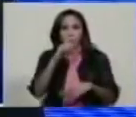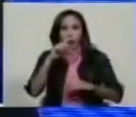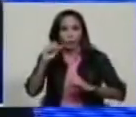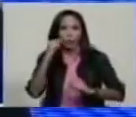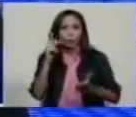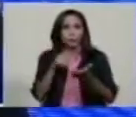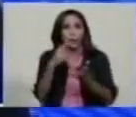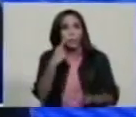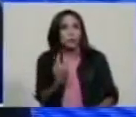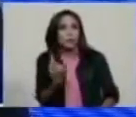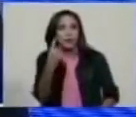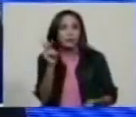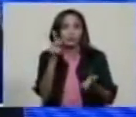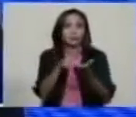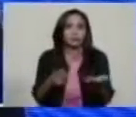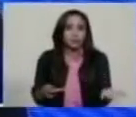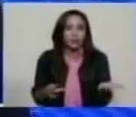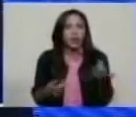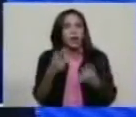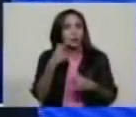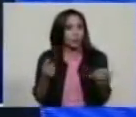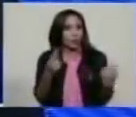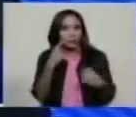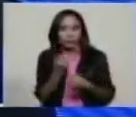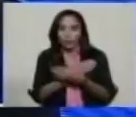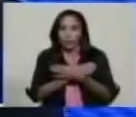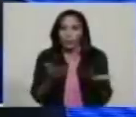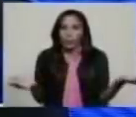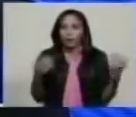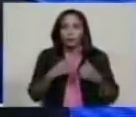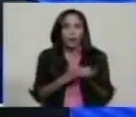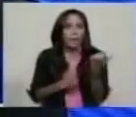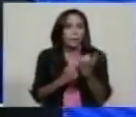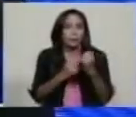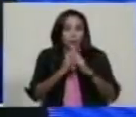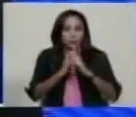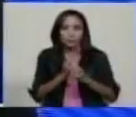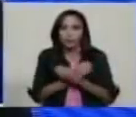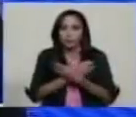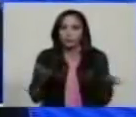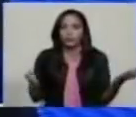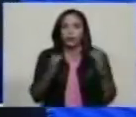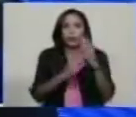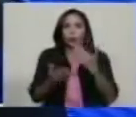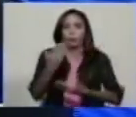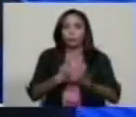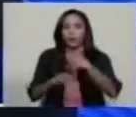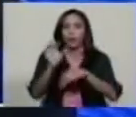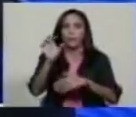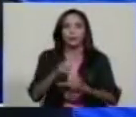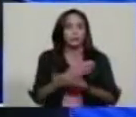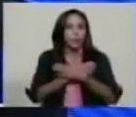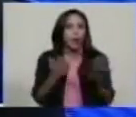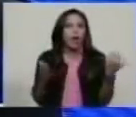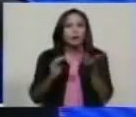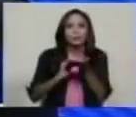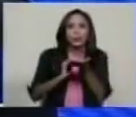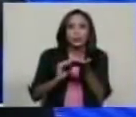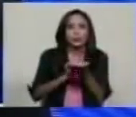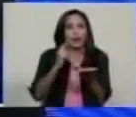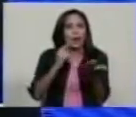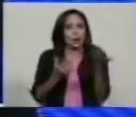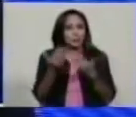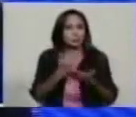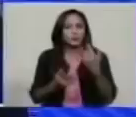país que está diciendo estamos dispuestos a responder a la demanda productiva del país. Estamos dispuestos a invertir